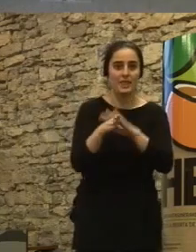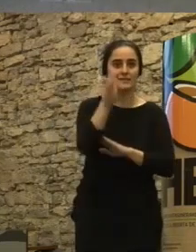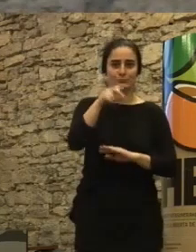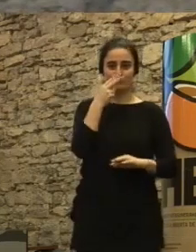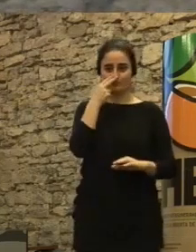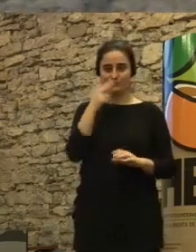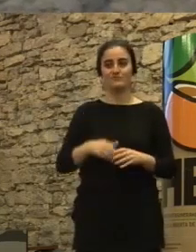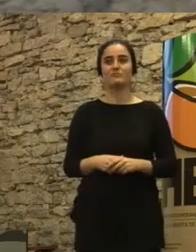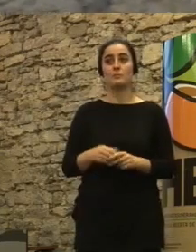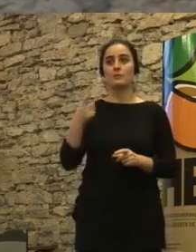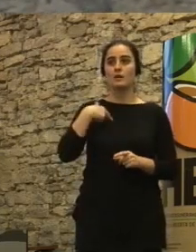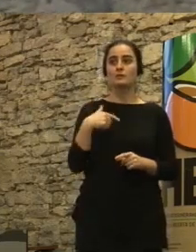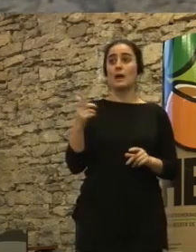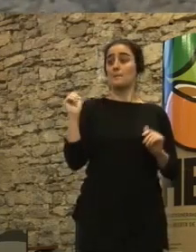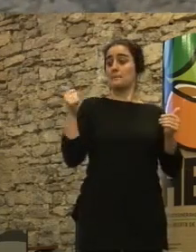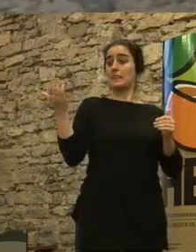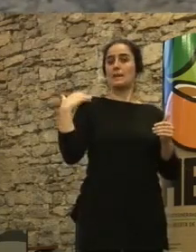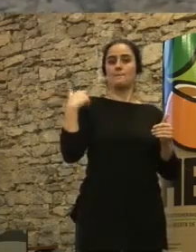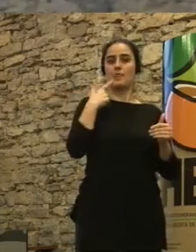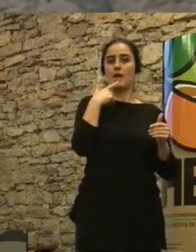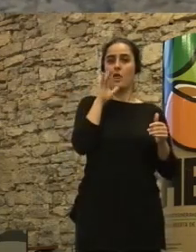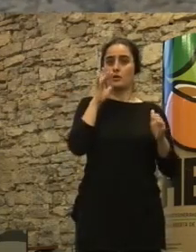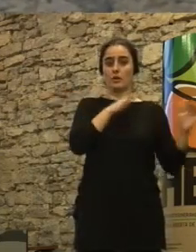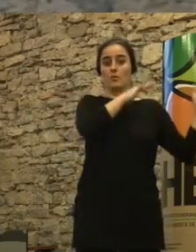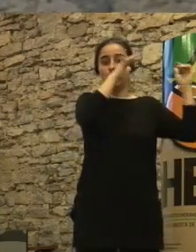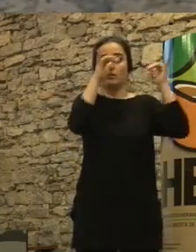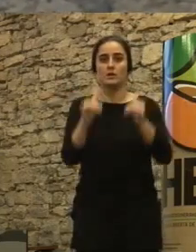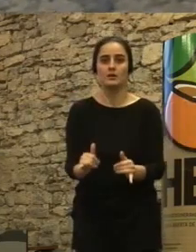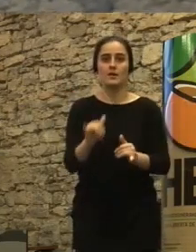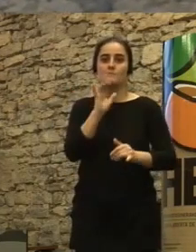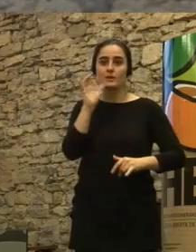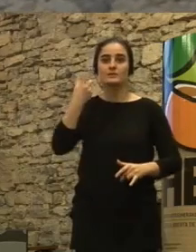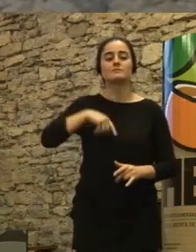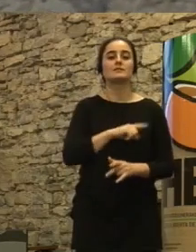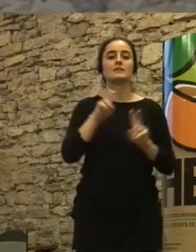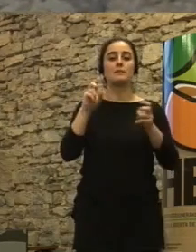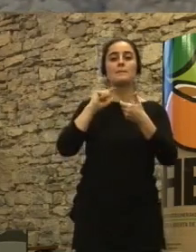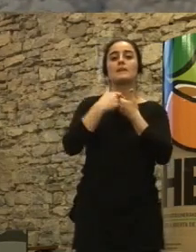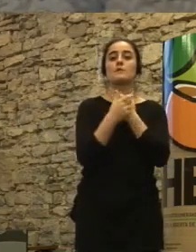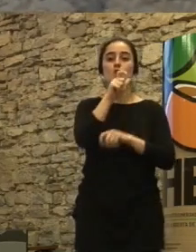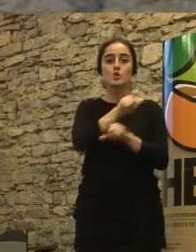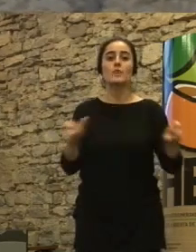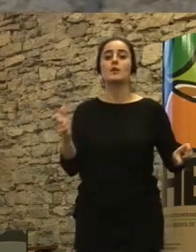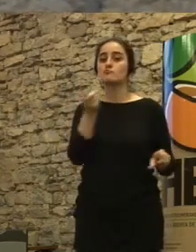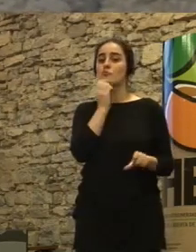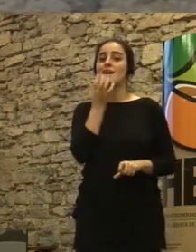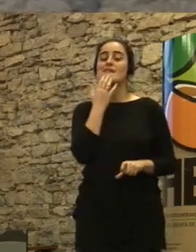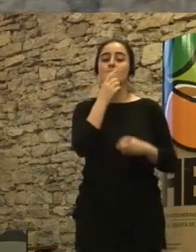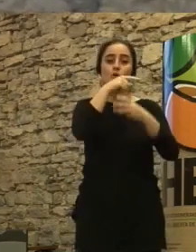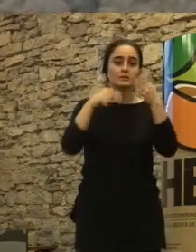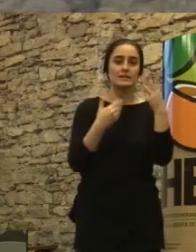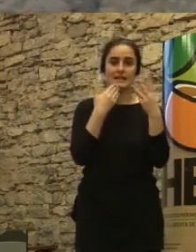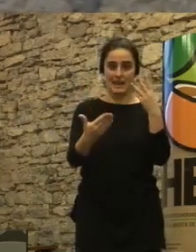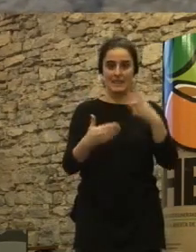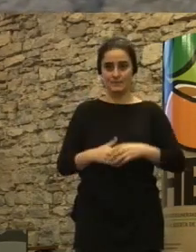Vamos a aterrizar, decía yo al principio de estas jornadas, y lo que vamos a hacer es todo de la participación ciudadana a través de tres ejemplos concretos. Gizarte